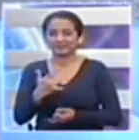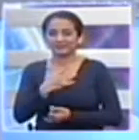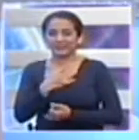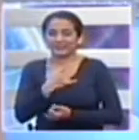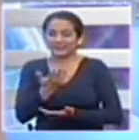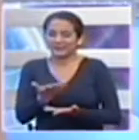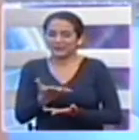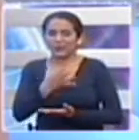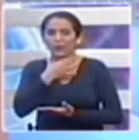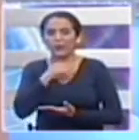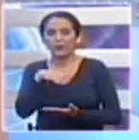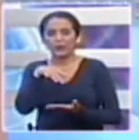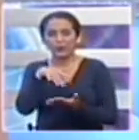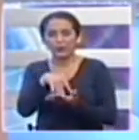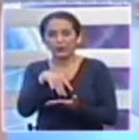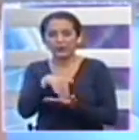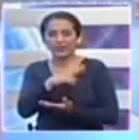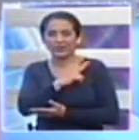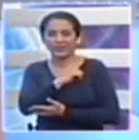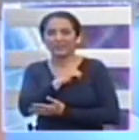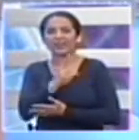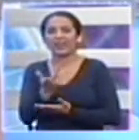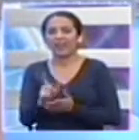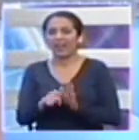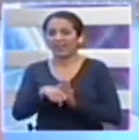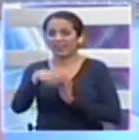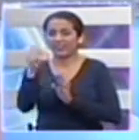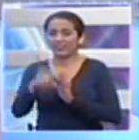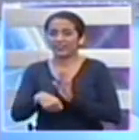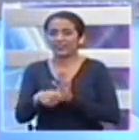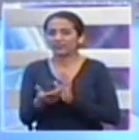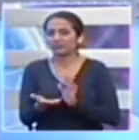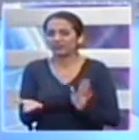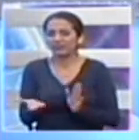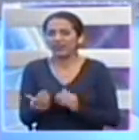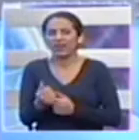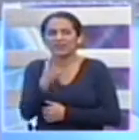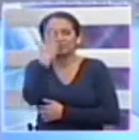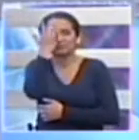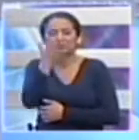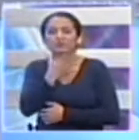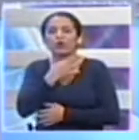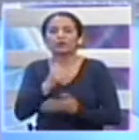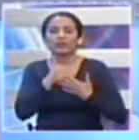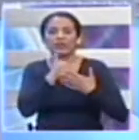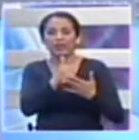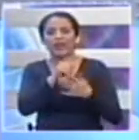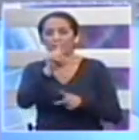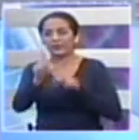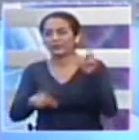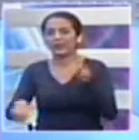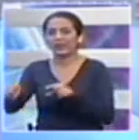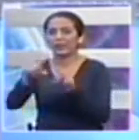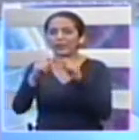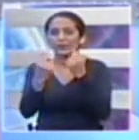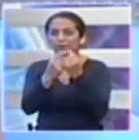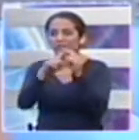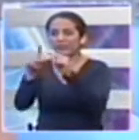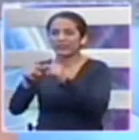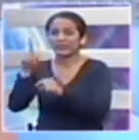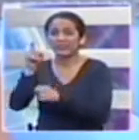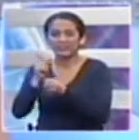derecho, la ayuda a las personas que necesiten, no simplemente a los grupos vulnerables, sino a todas las personas que